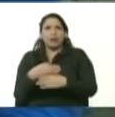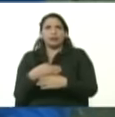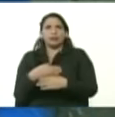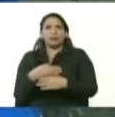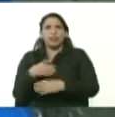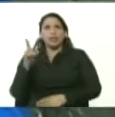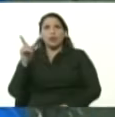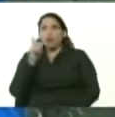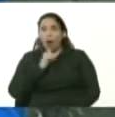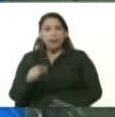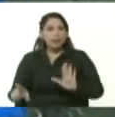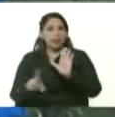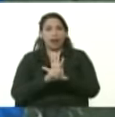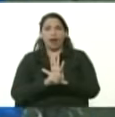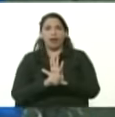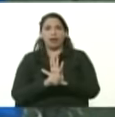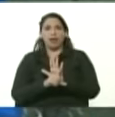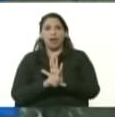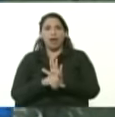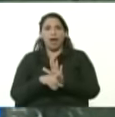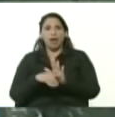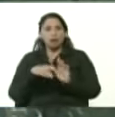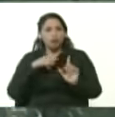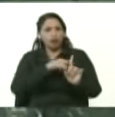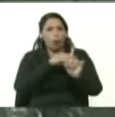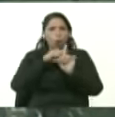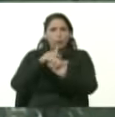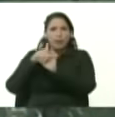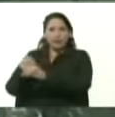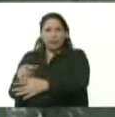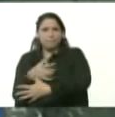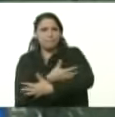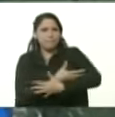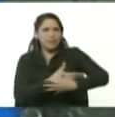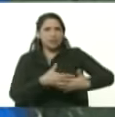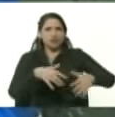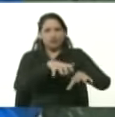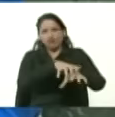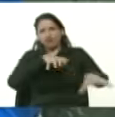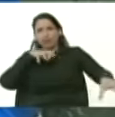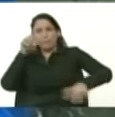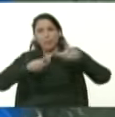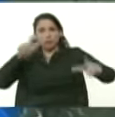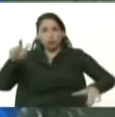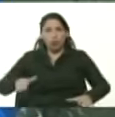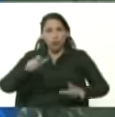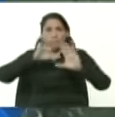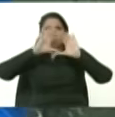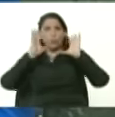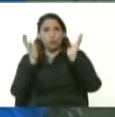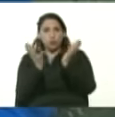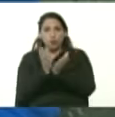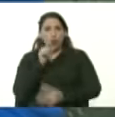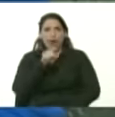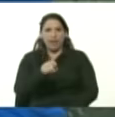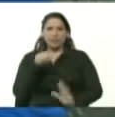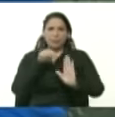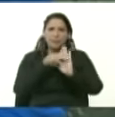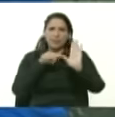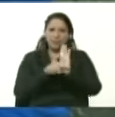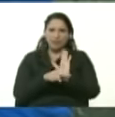ende ilegales que someten a millones de personas en el mundo. Estas medidas